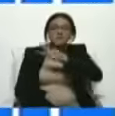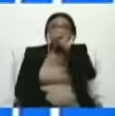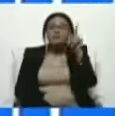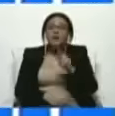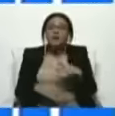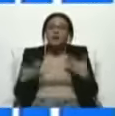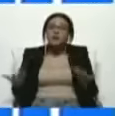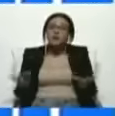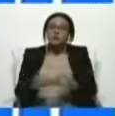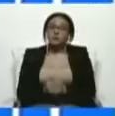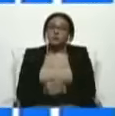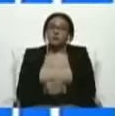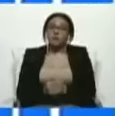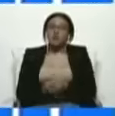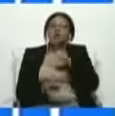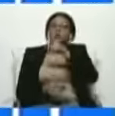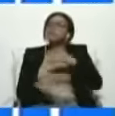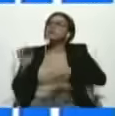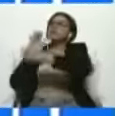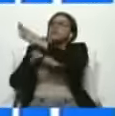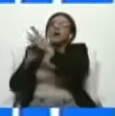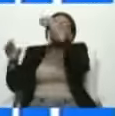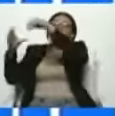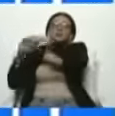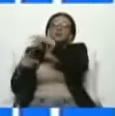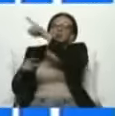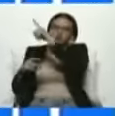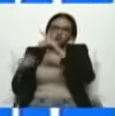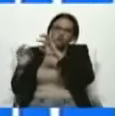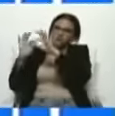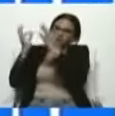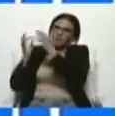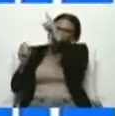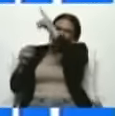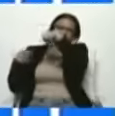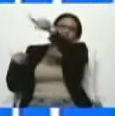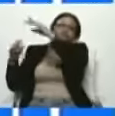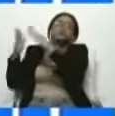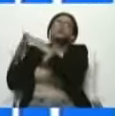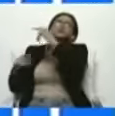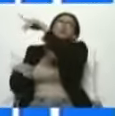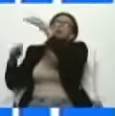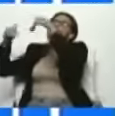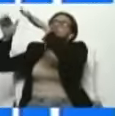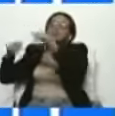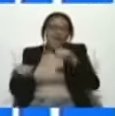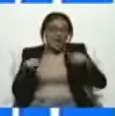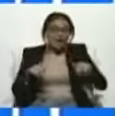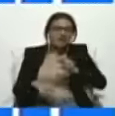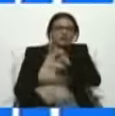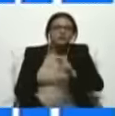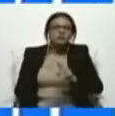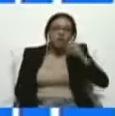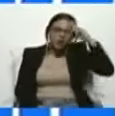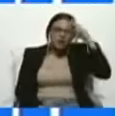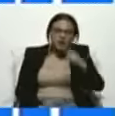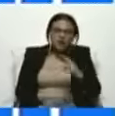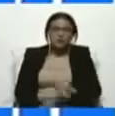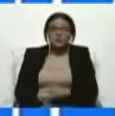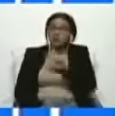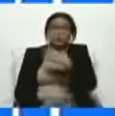Que vayan a observar las elecciones en la casa de su mamá, aquí no vienen, aquí respetan, y si no pueden respetar, no vengan,